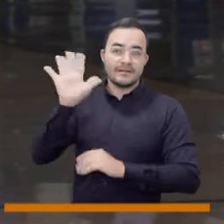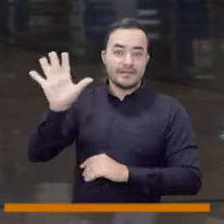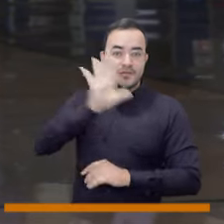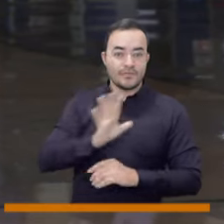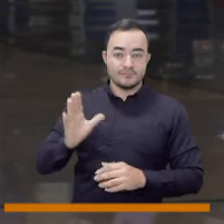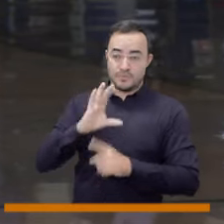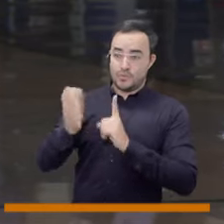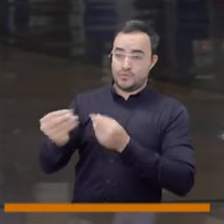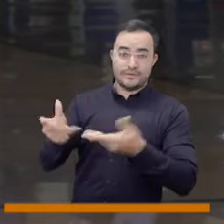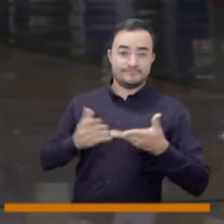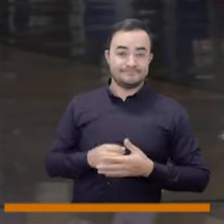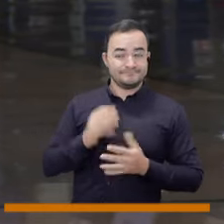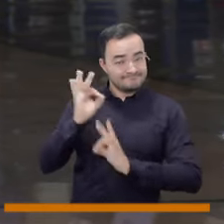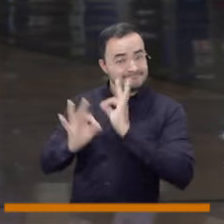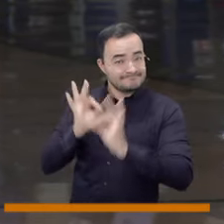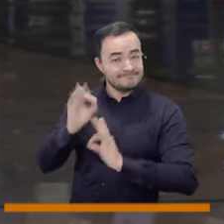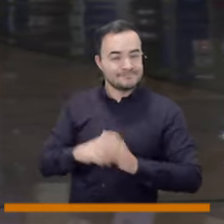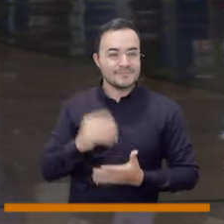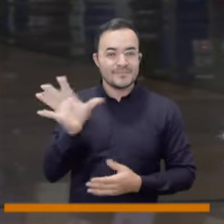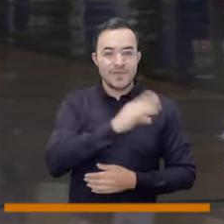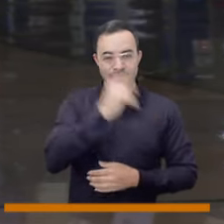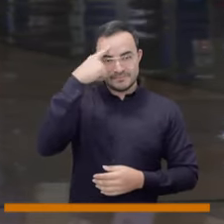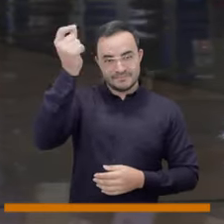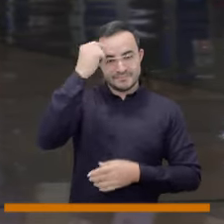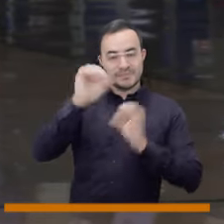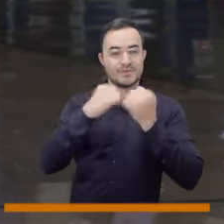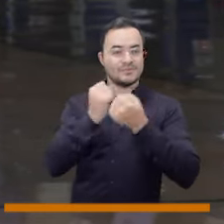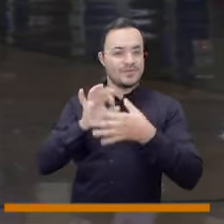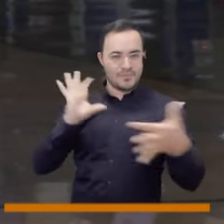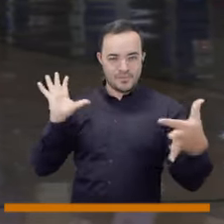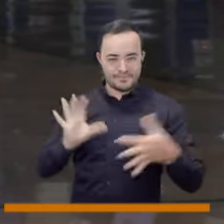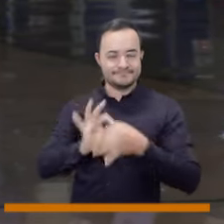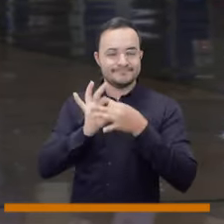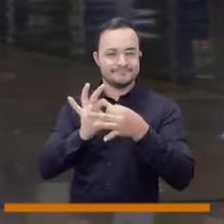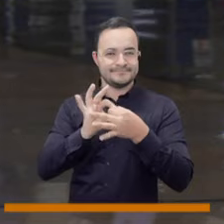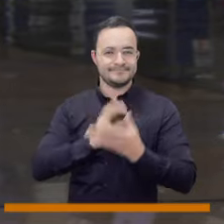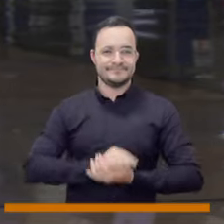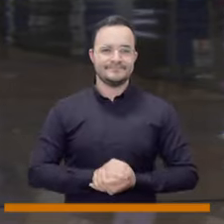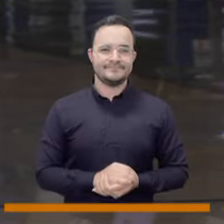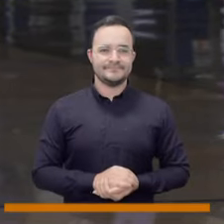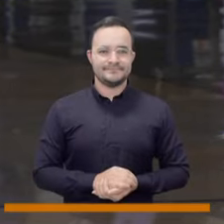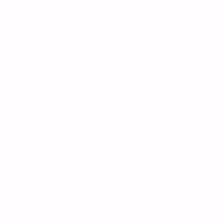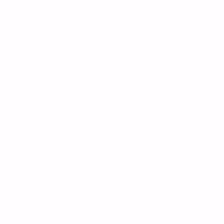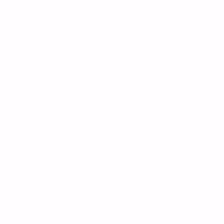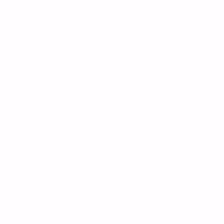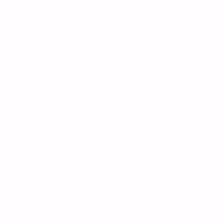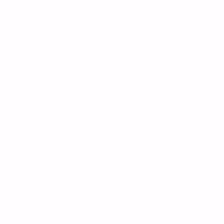ofreciéndonos cultura. Cuidémoslo, porque el consejo somos tú y yo.